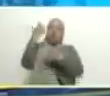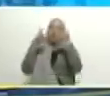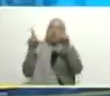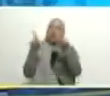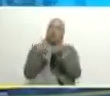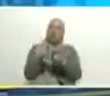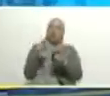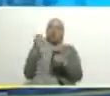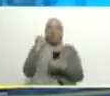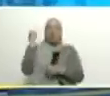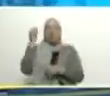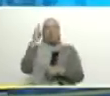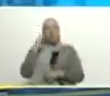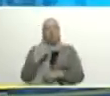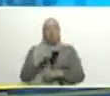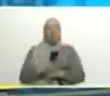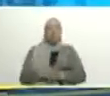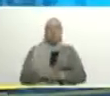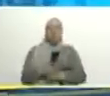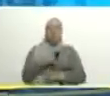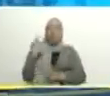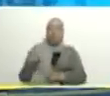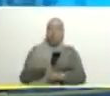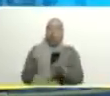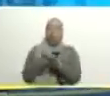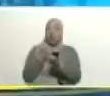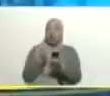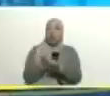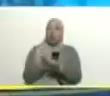Chávez en la idea de Bolívar en Angostura.